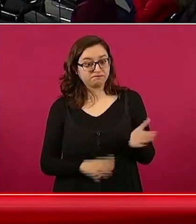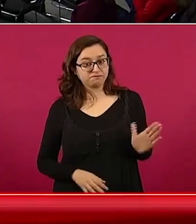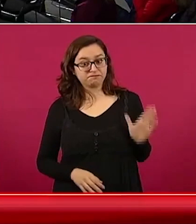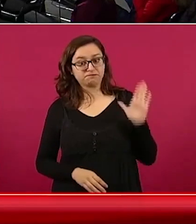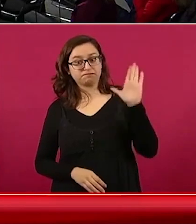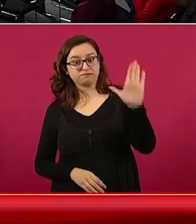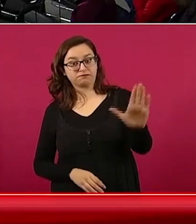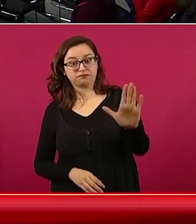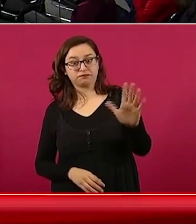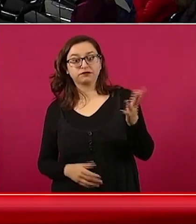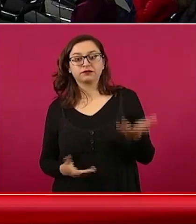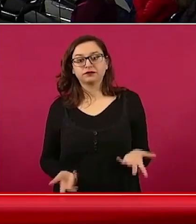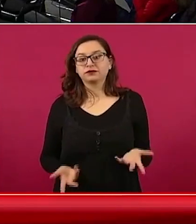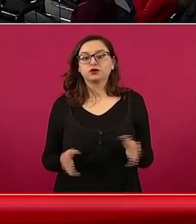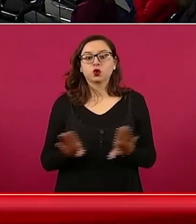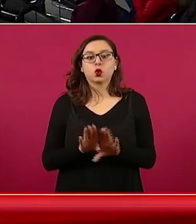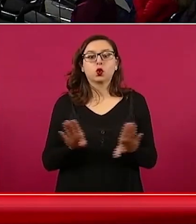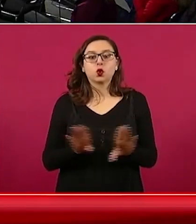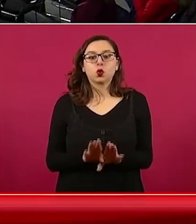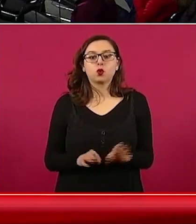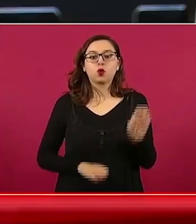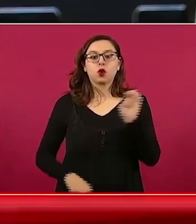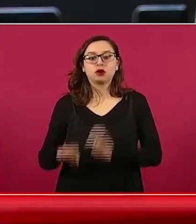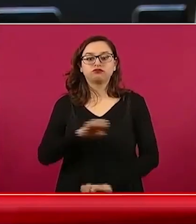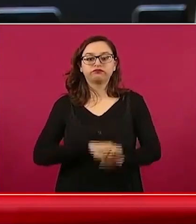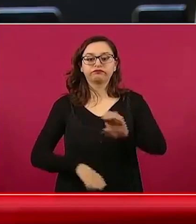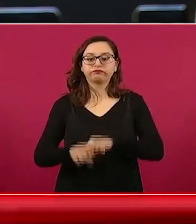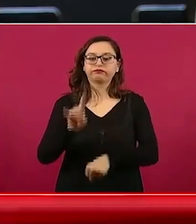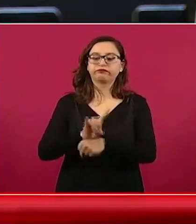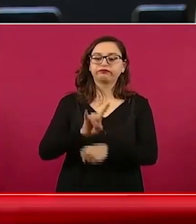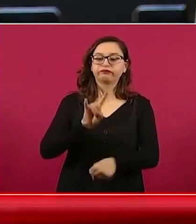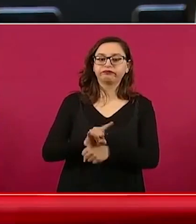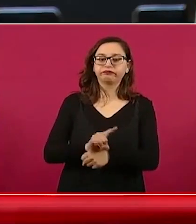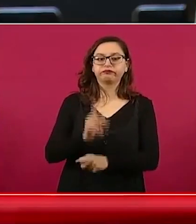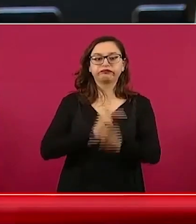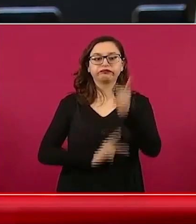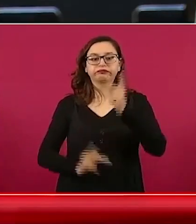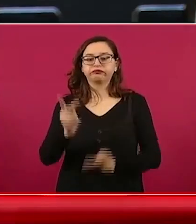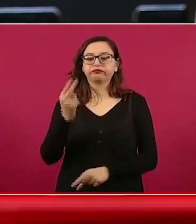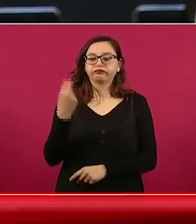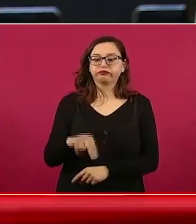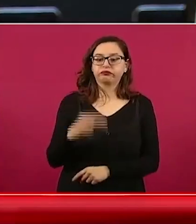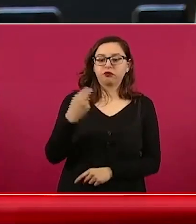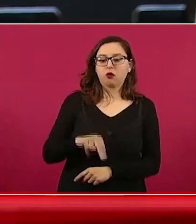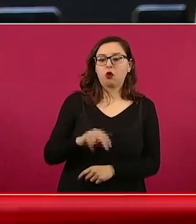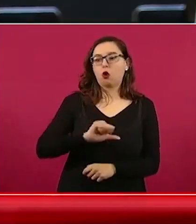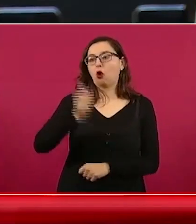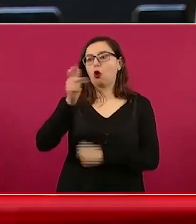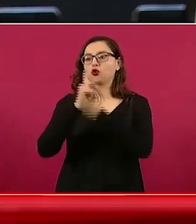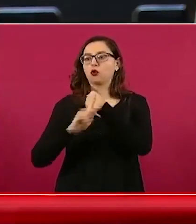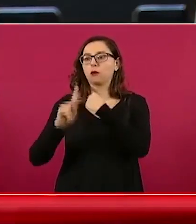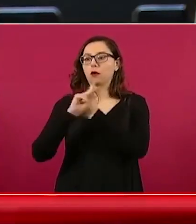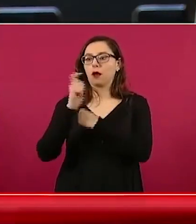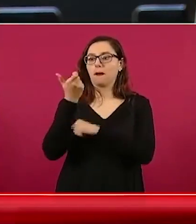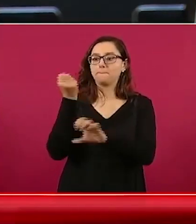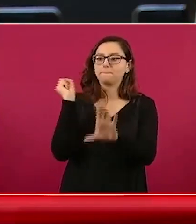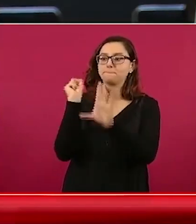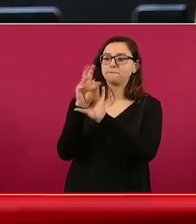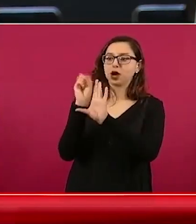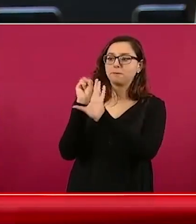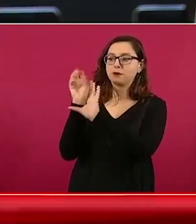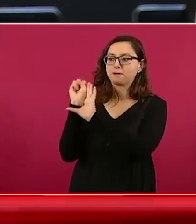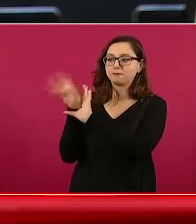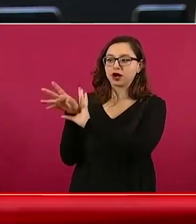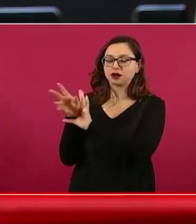la simulación que hacen con prestanombres, empresas fantasmas y depósitos en extranjeros. Para colmo, esto se hace con gran